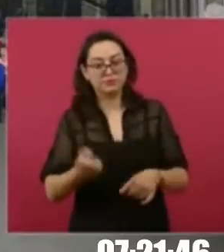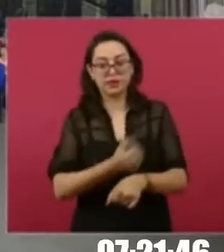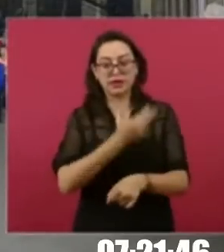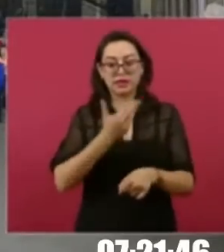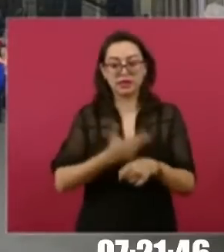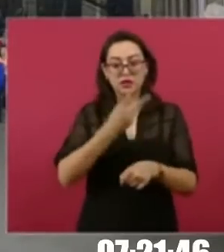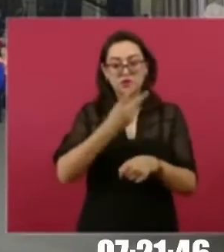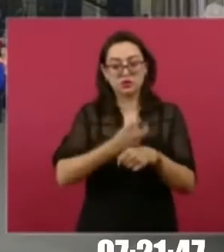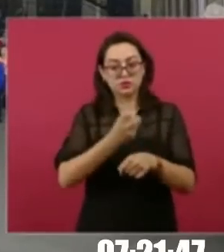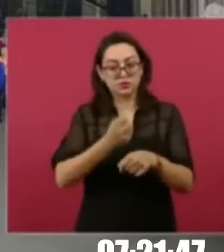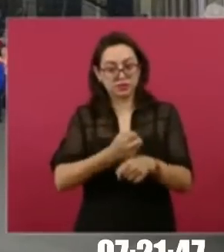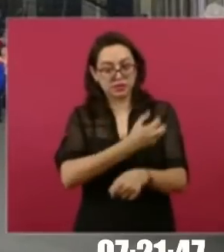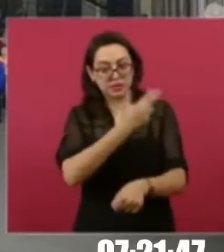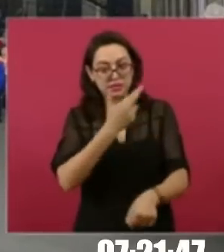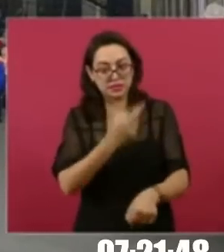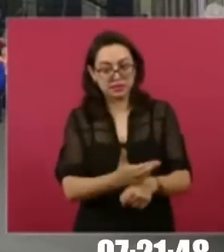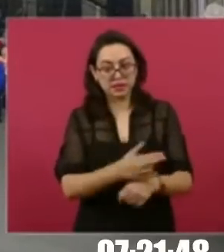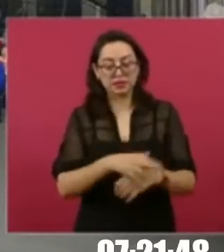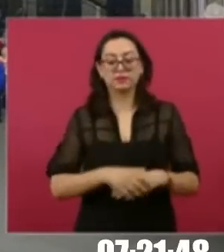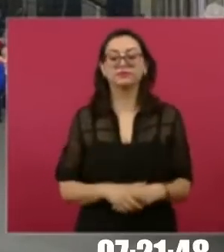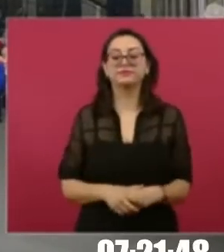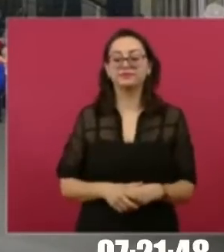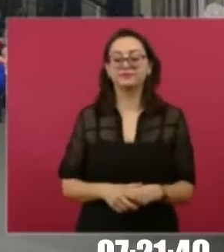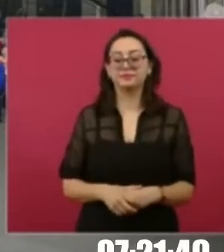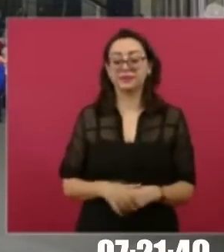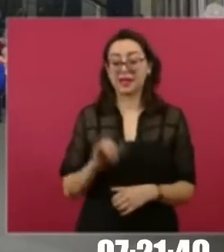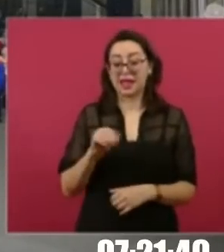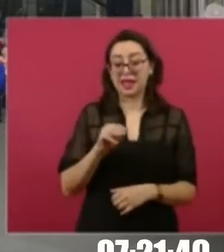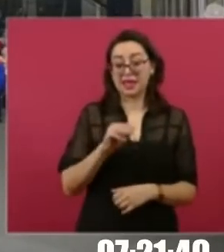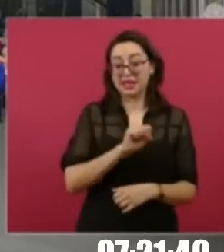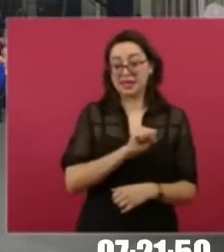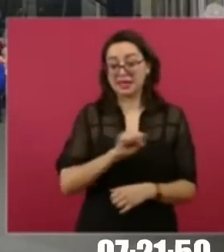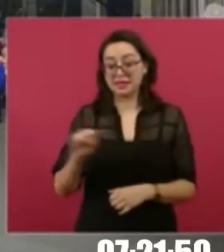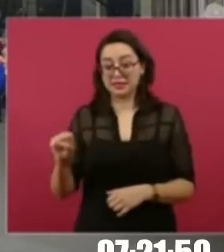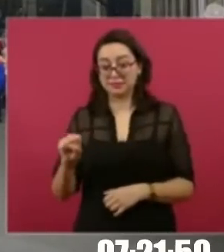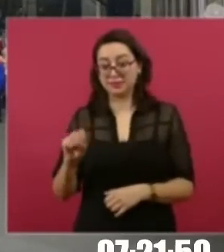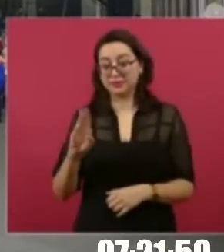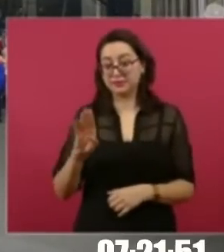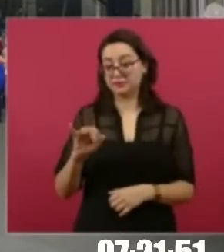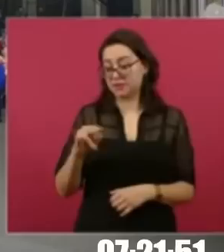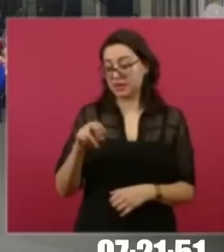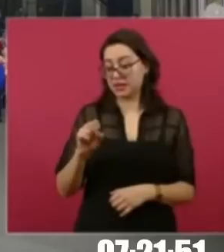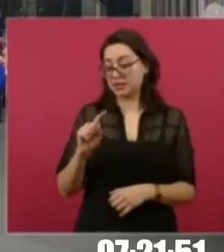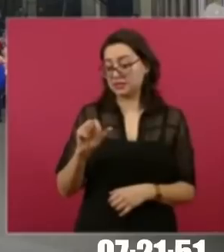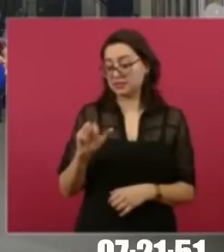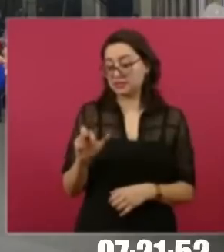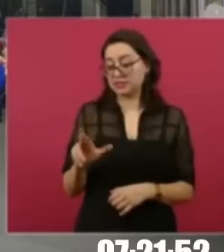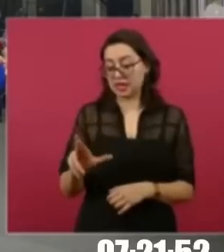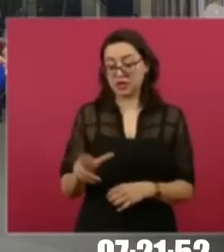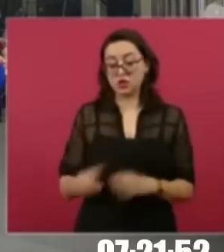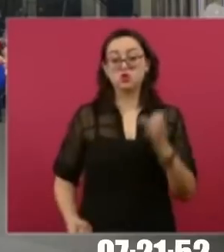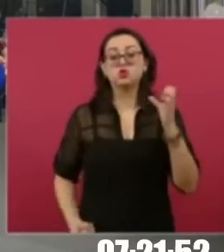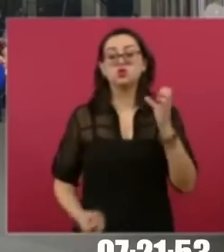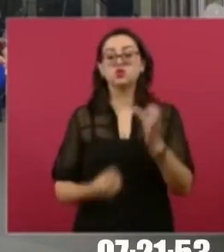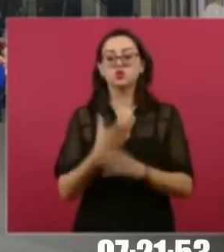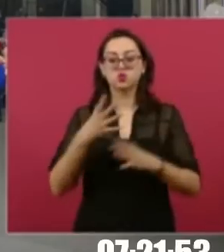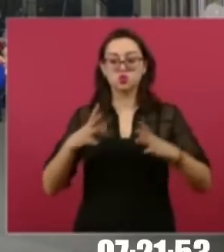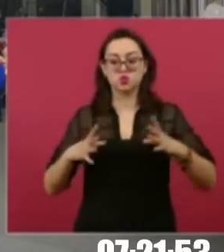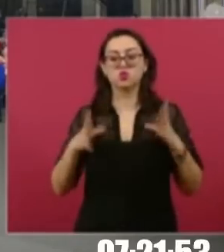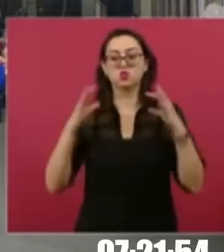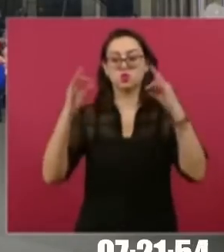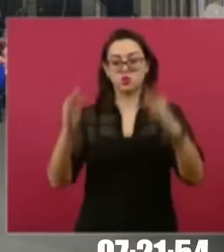el bienestar ya es hoy Una institución del estado mexicano que brinda atención